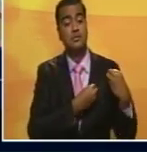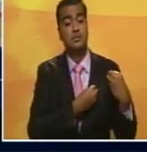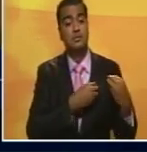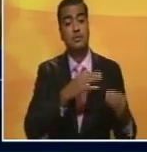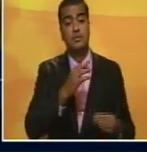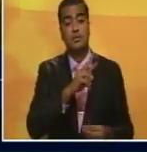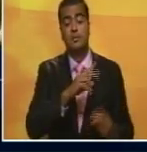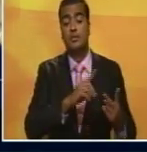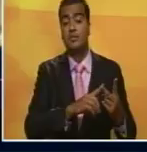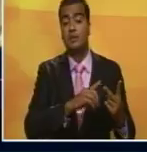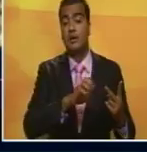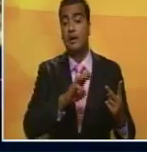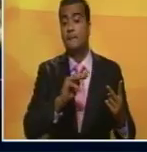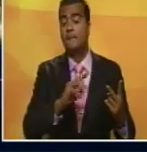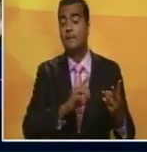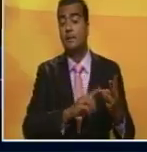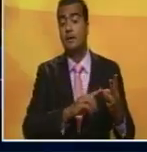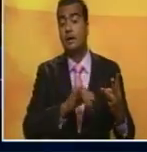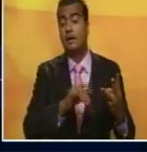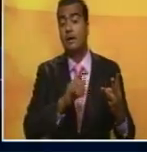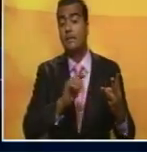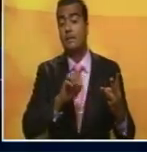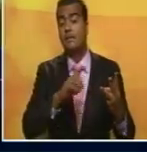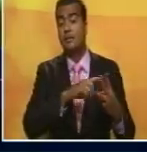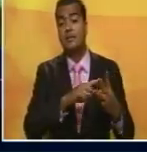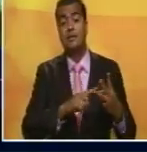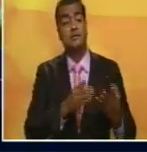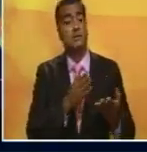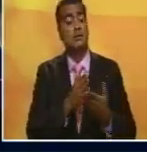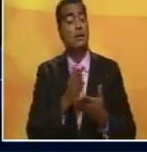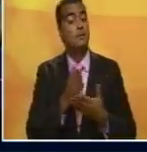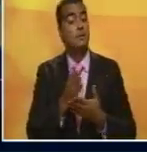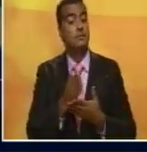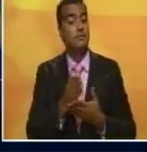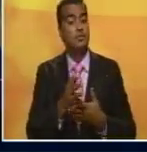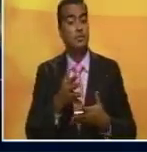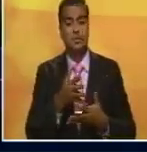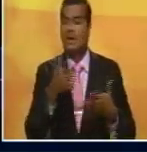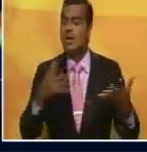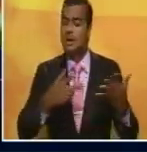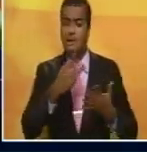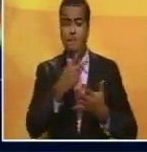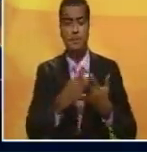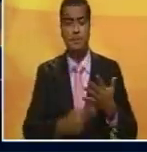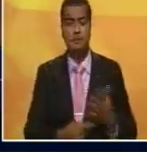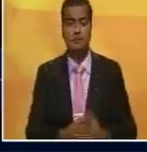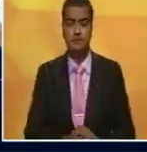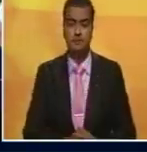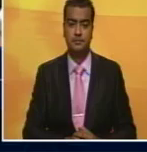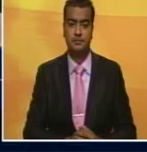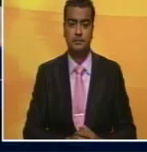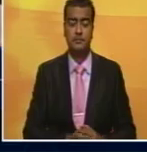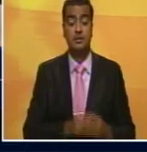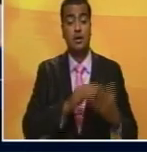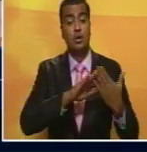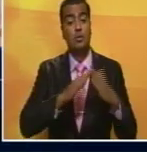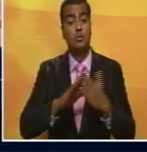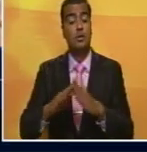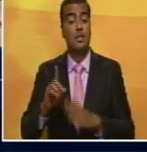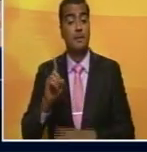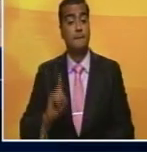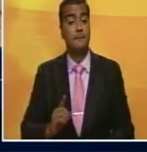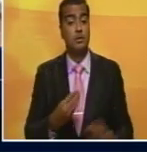Fran, Mica, AMTT. Continuamos con este gran plan. La comunidad también nos